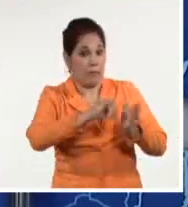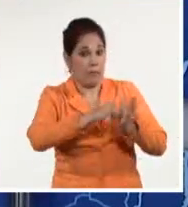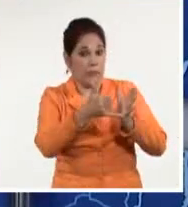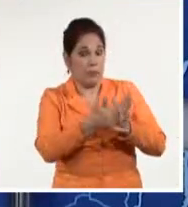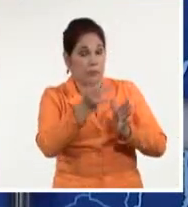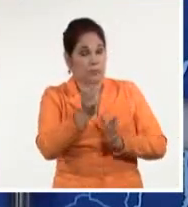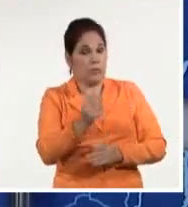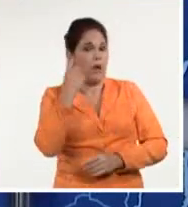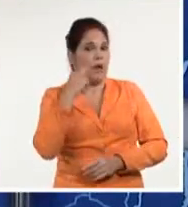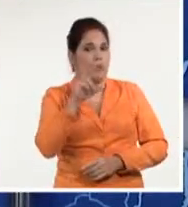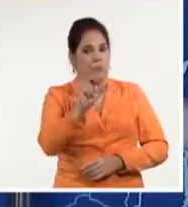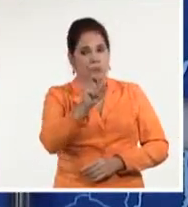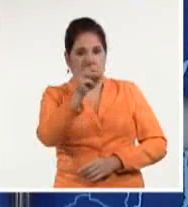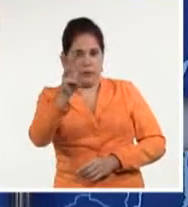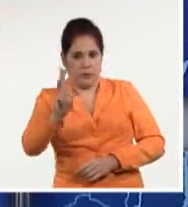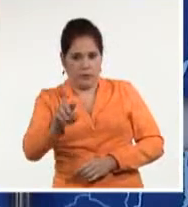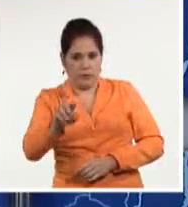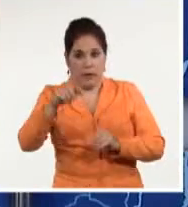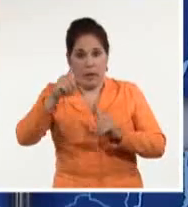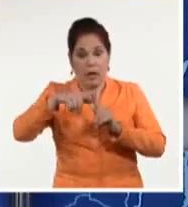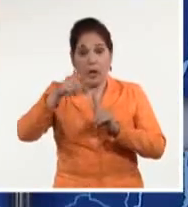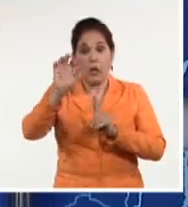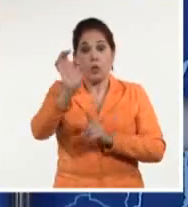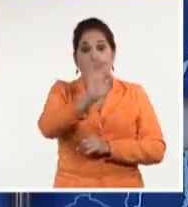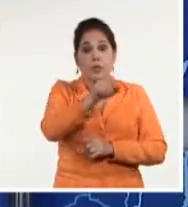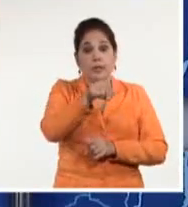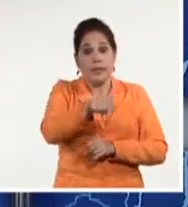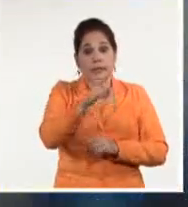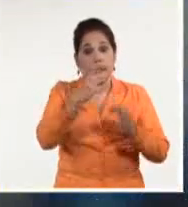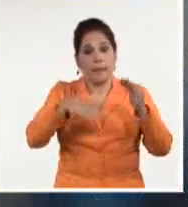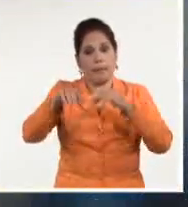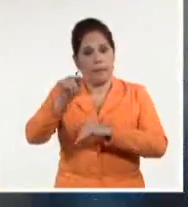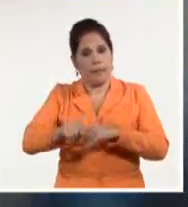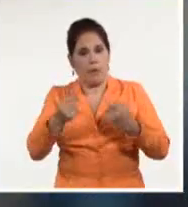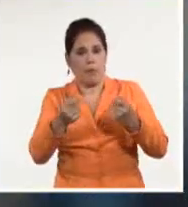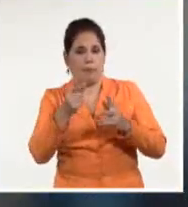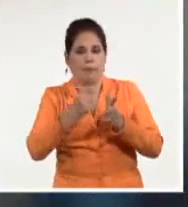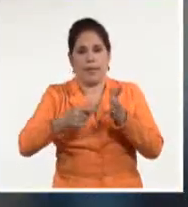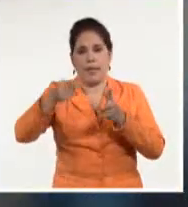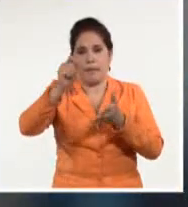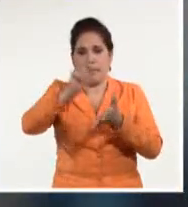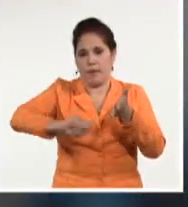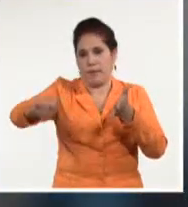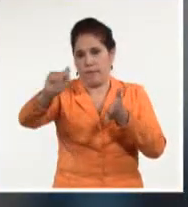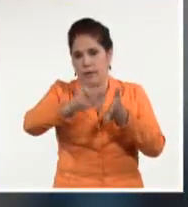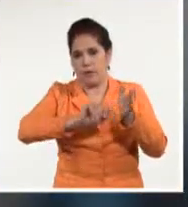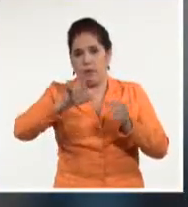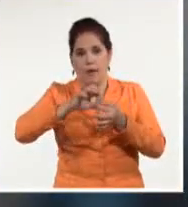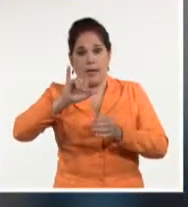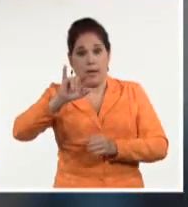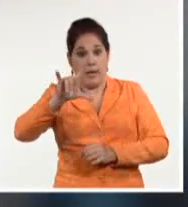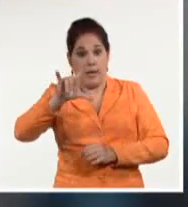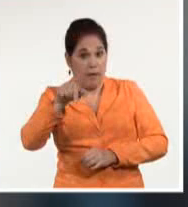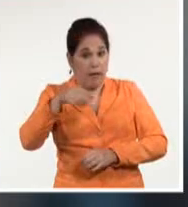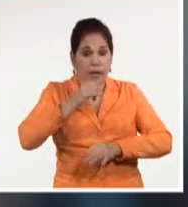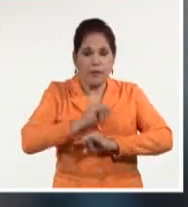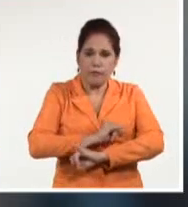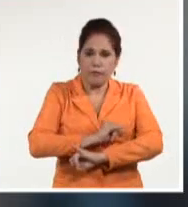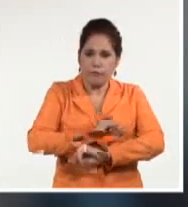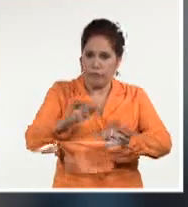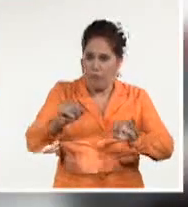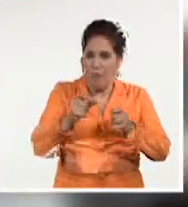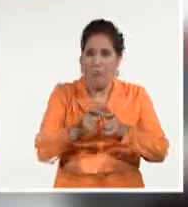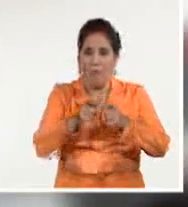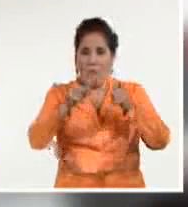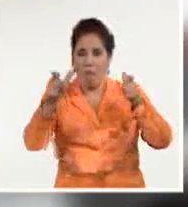año 2023. En Twitter, el viceprimer ministro y ministro de Economía y Planificación, Alejandro Gil Fernández, informó que el